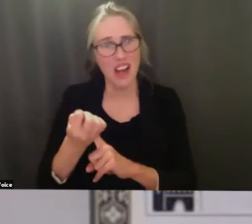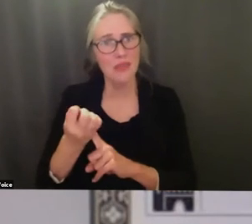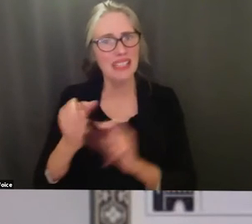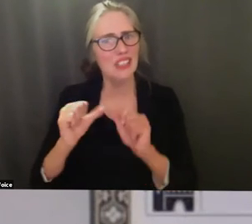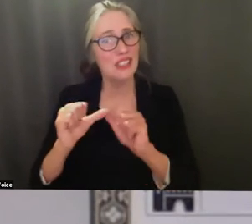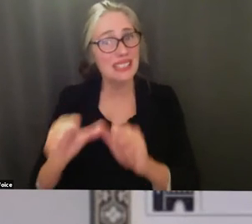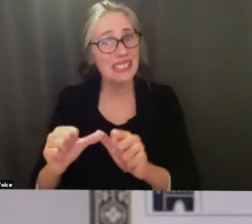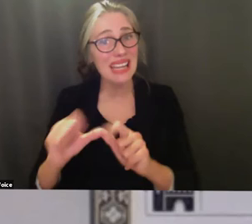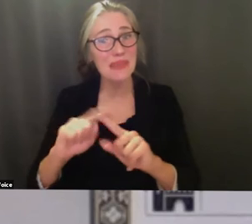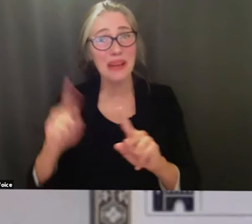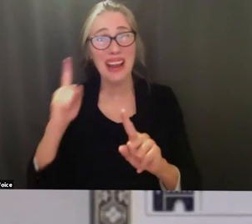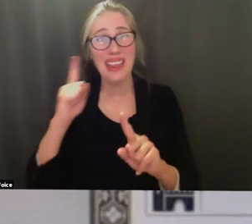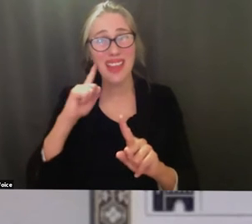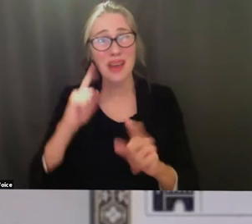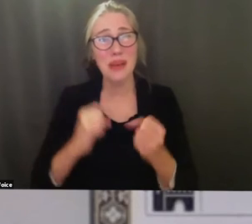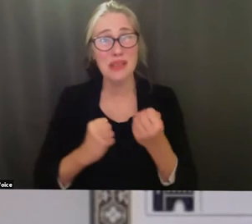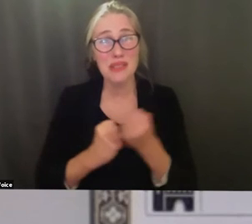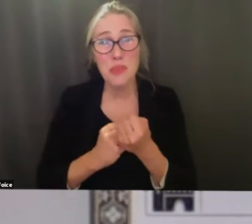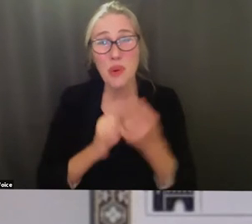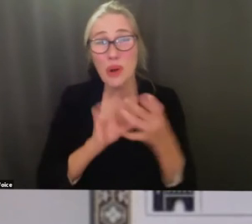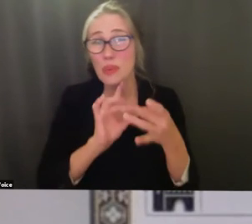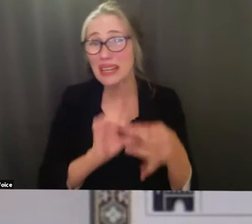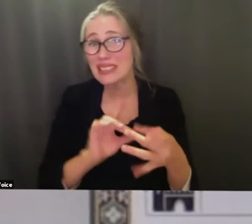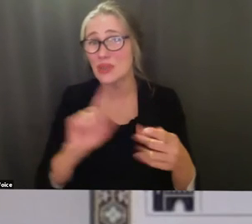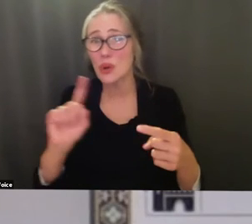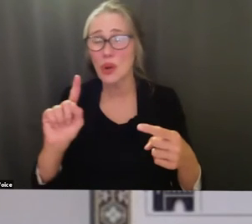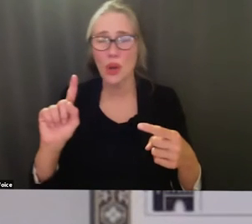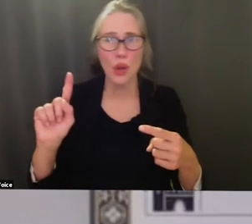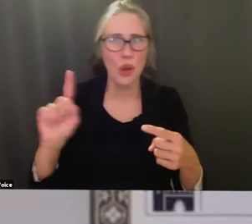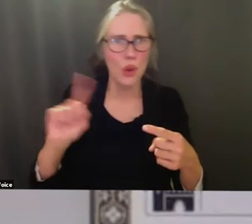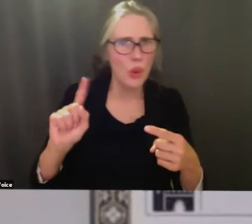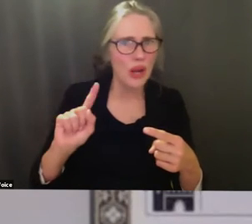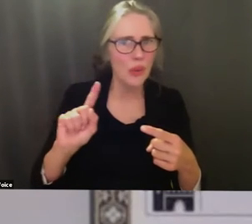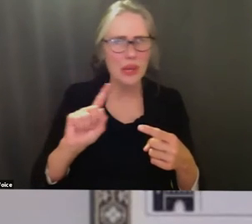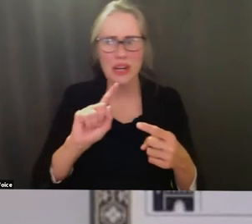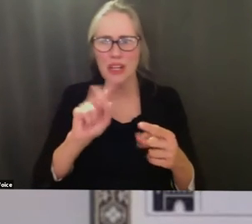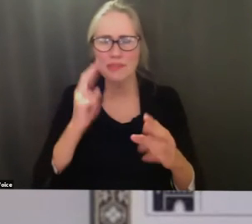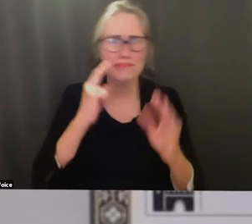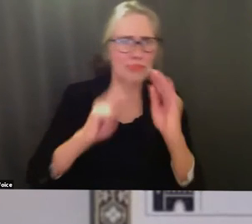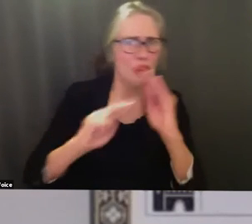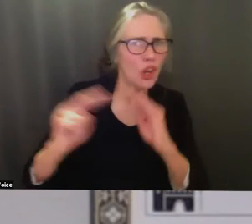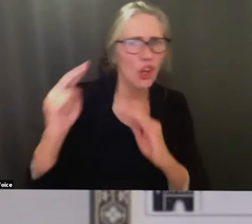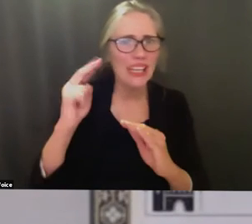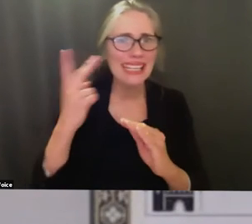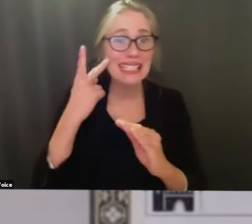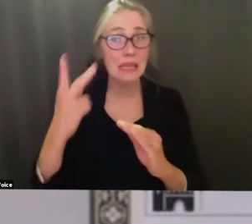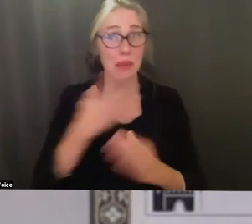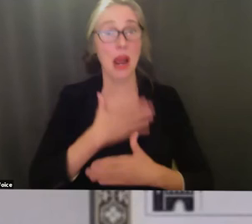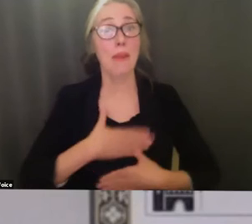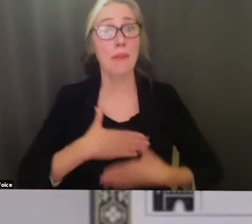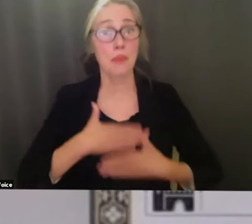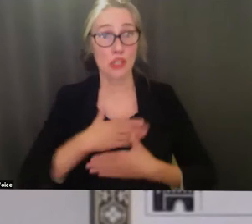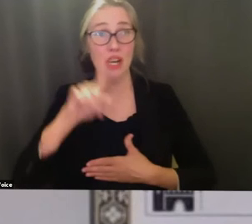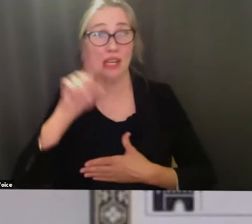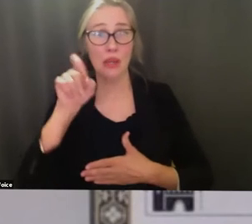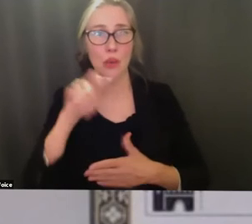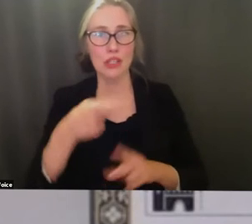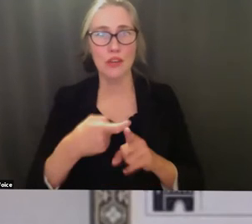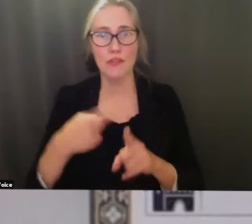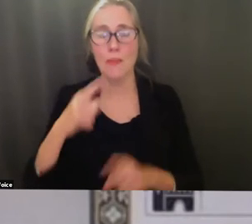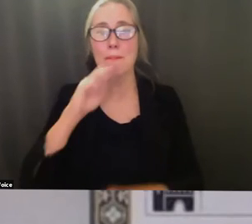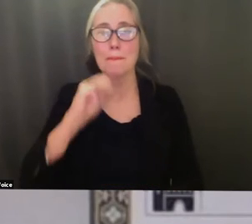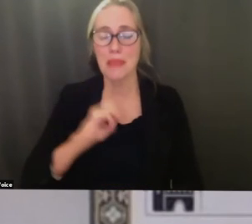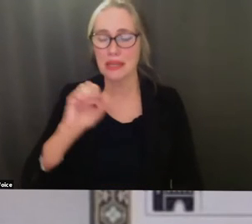en apoyo con esto y realmente aprecio las preguntas de la señora Álvarez respecto a cómo vamos a